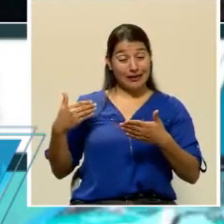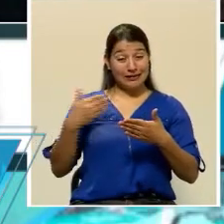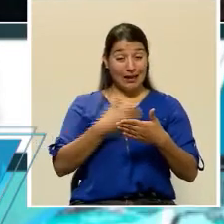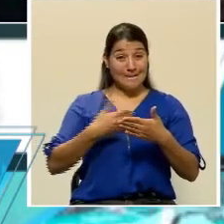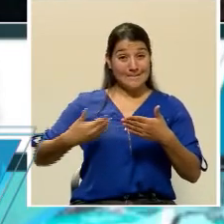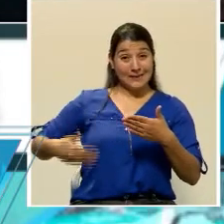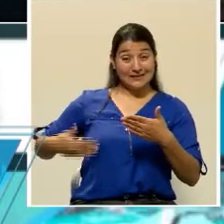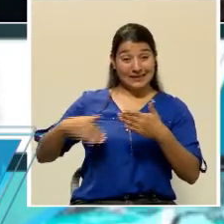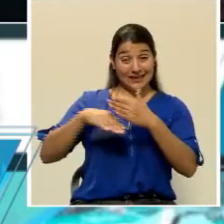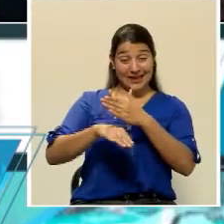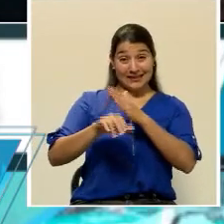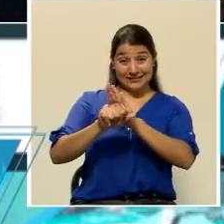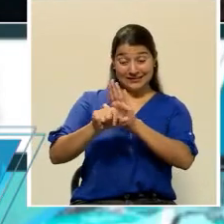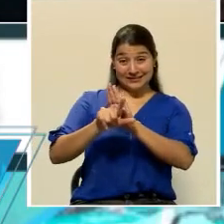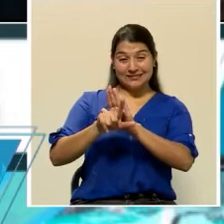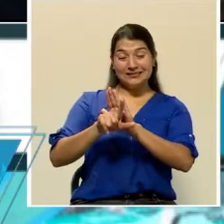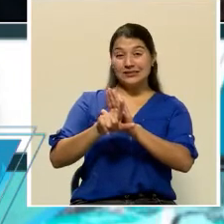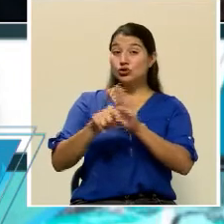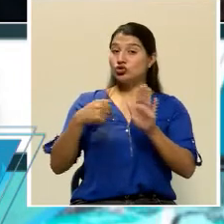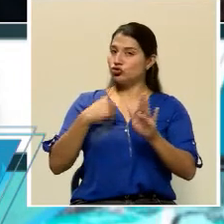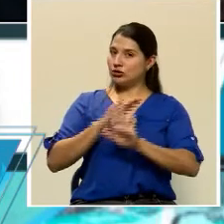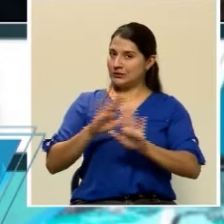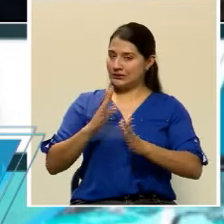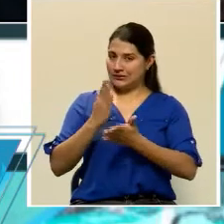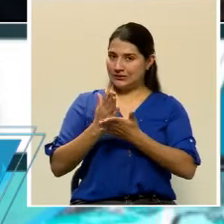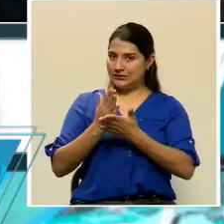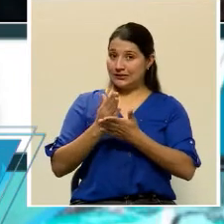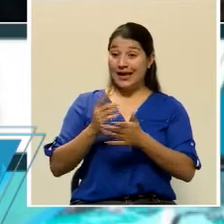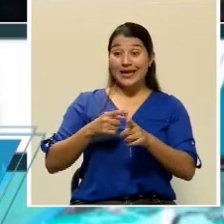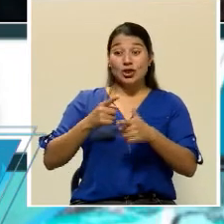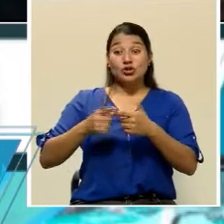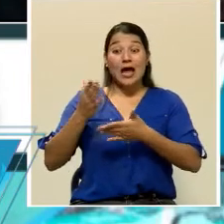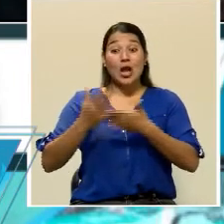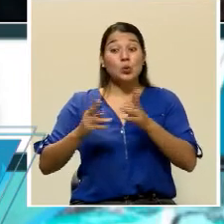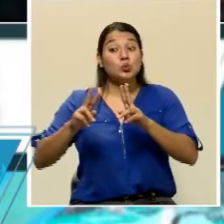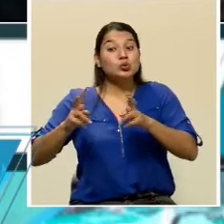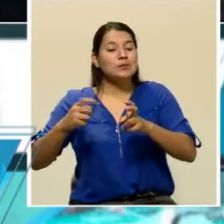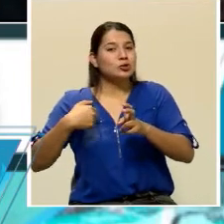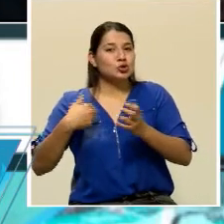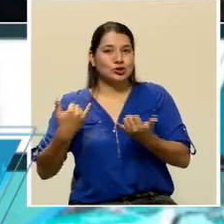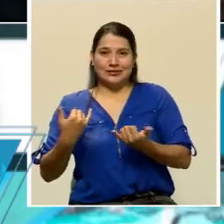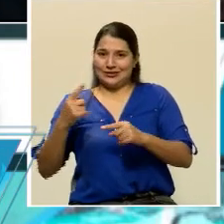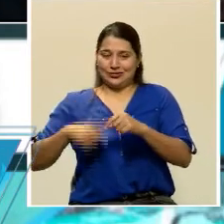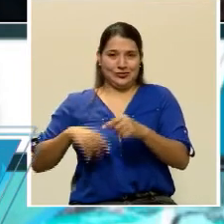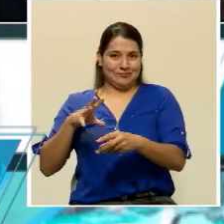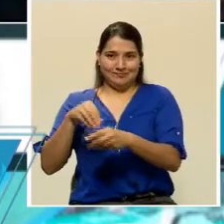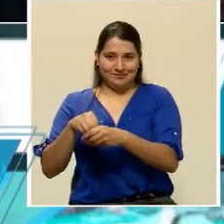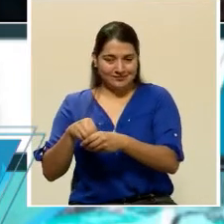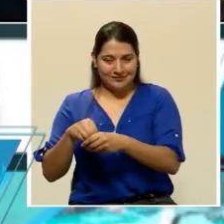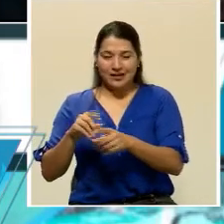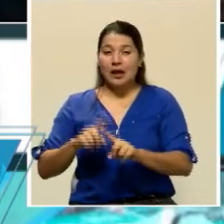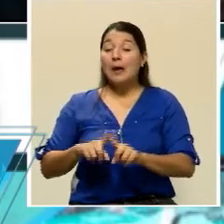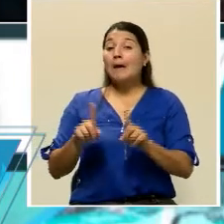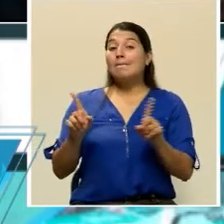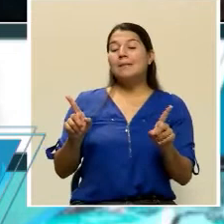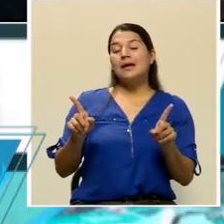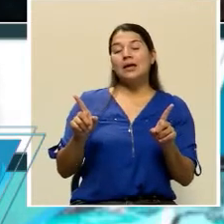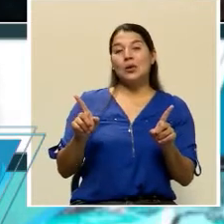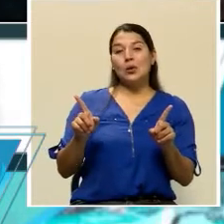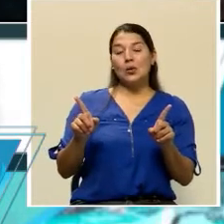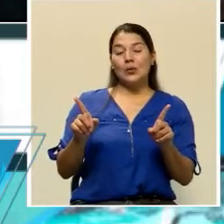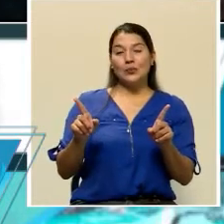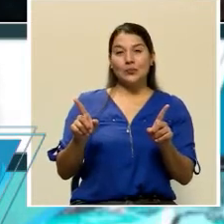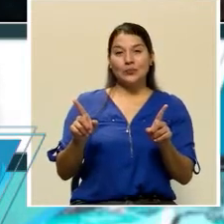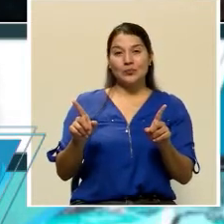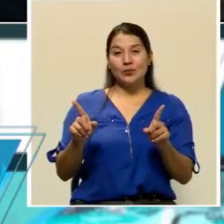ser presidente de la Asamblea, hay aspectos que ya no me corresponden. Sin embargo,